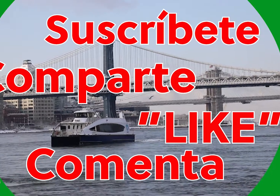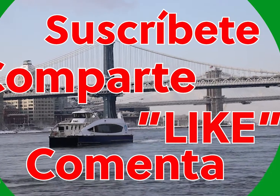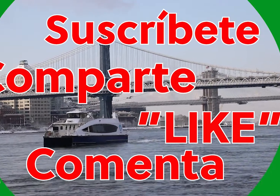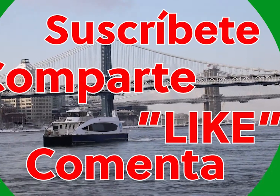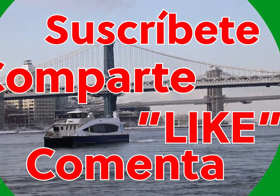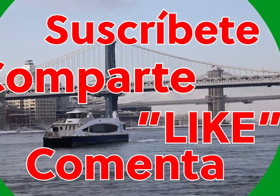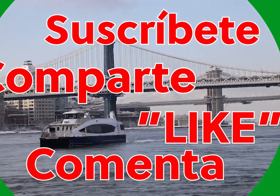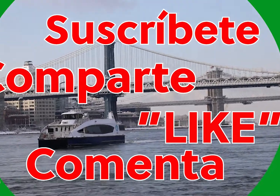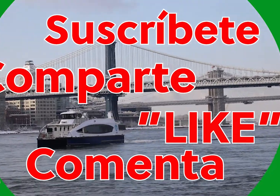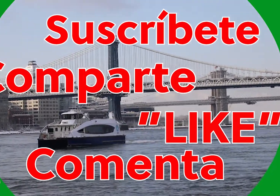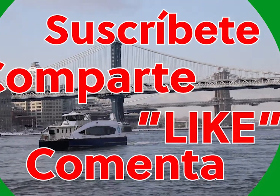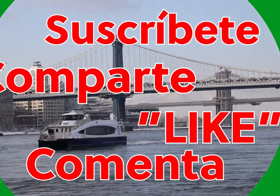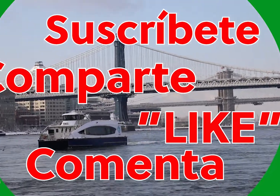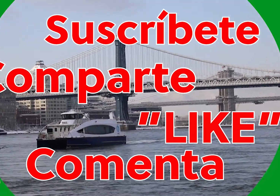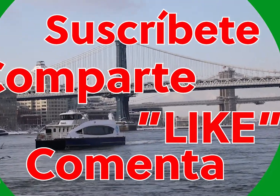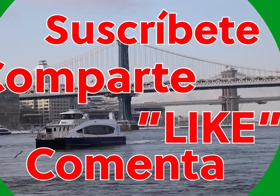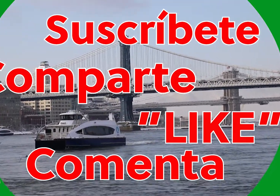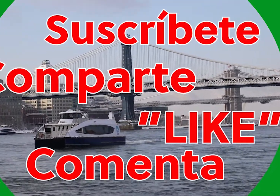Nueva